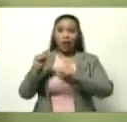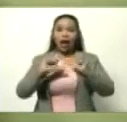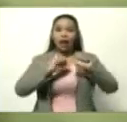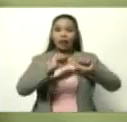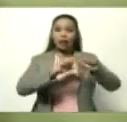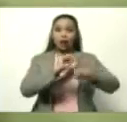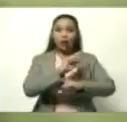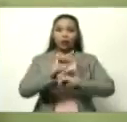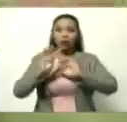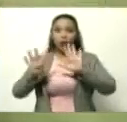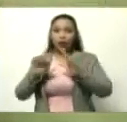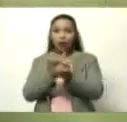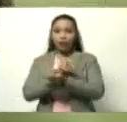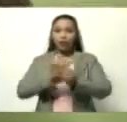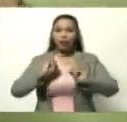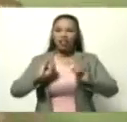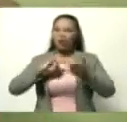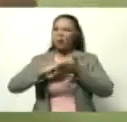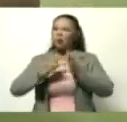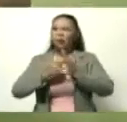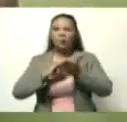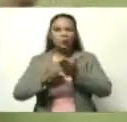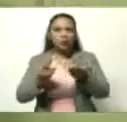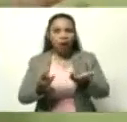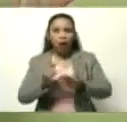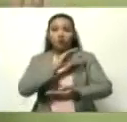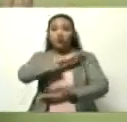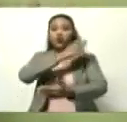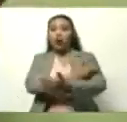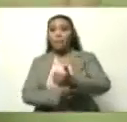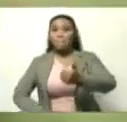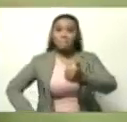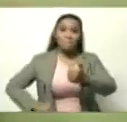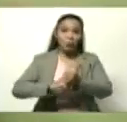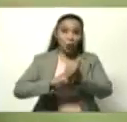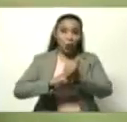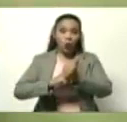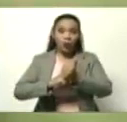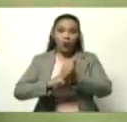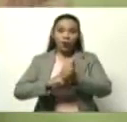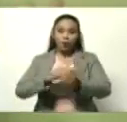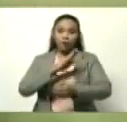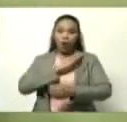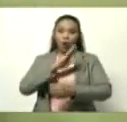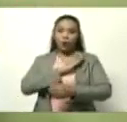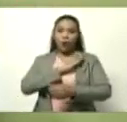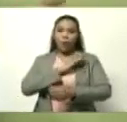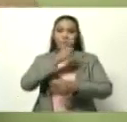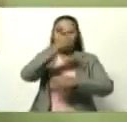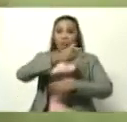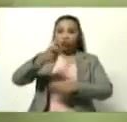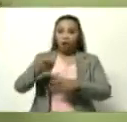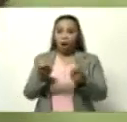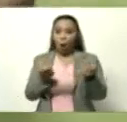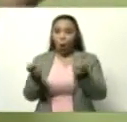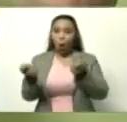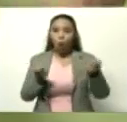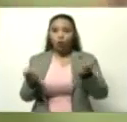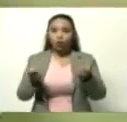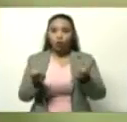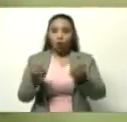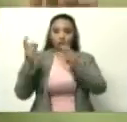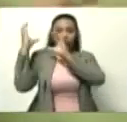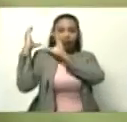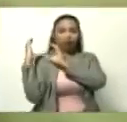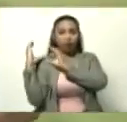independencia significó el el fortalecimiento de los terratenientes de las clases dominantes que sobre